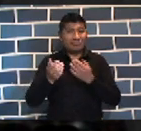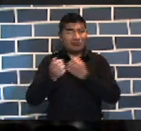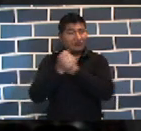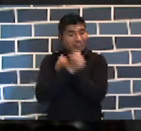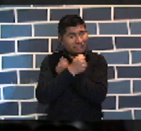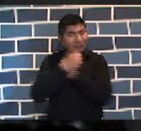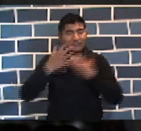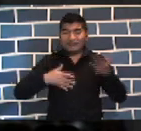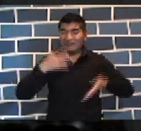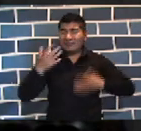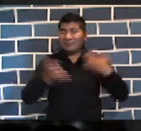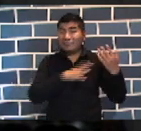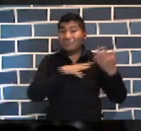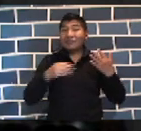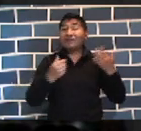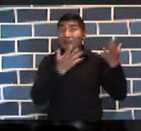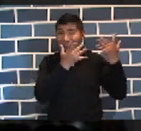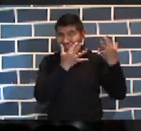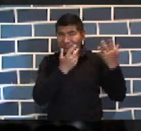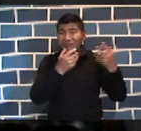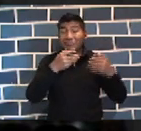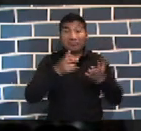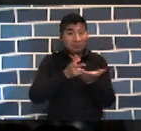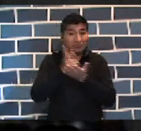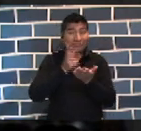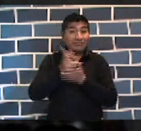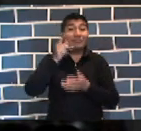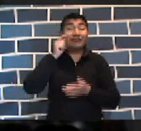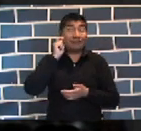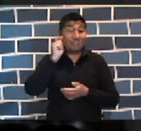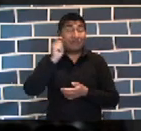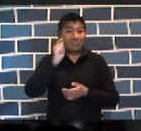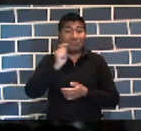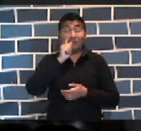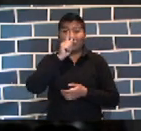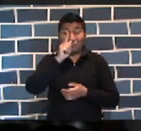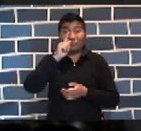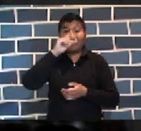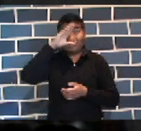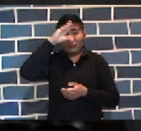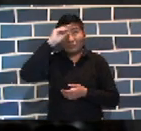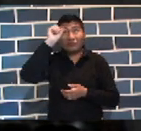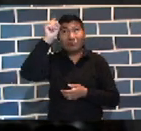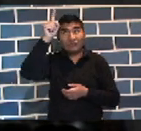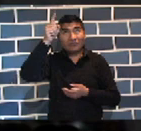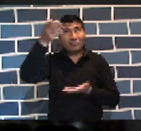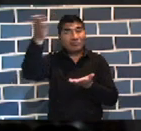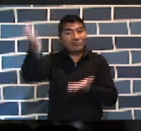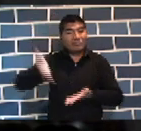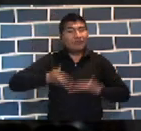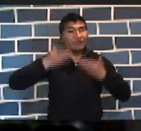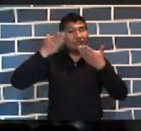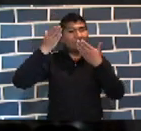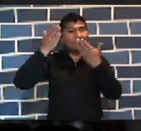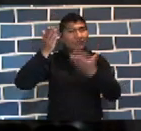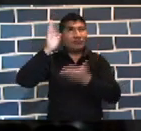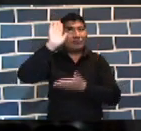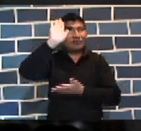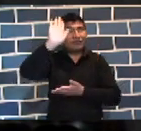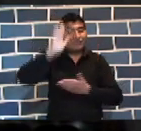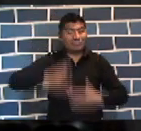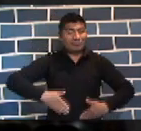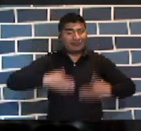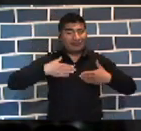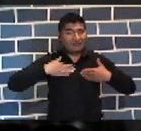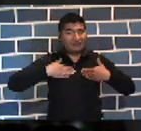esperanza, pueden ser testigos de verdad de un hombre que dio su vida por todos.